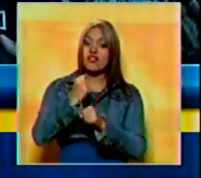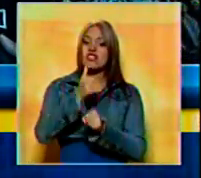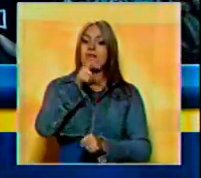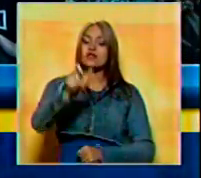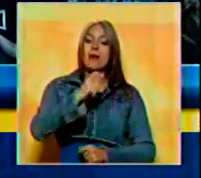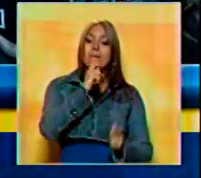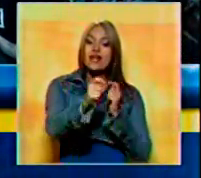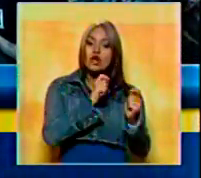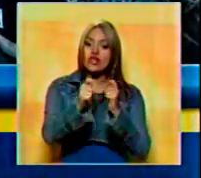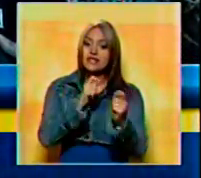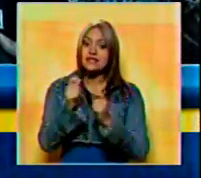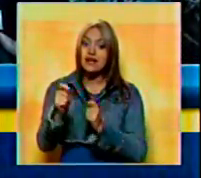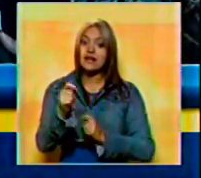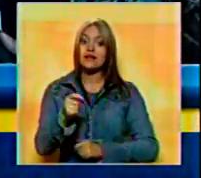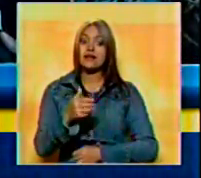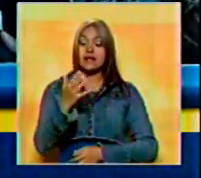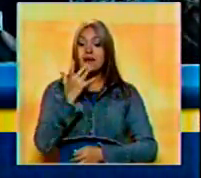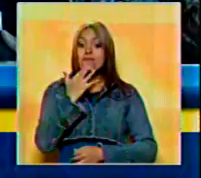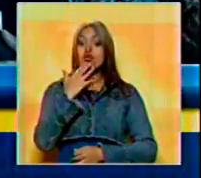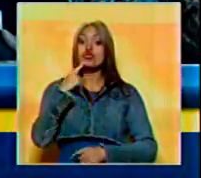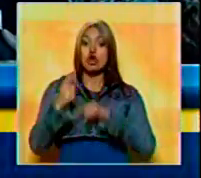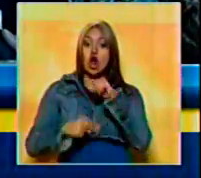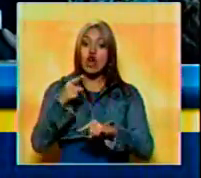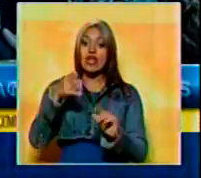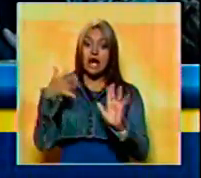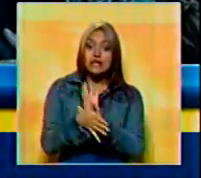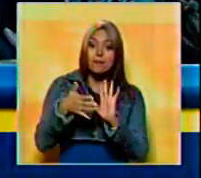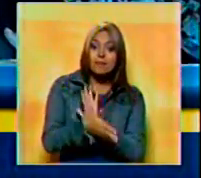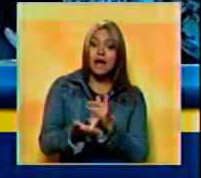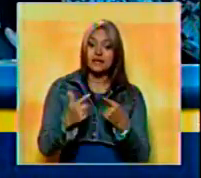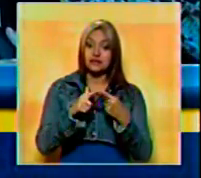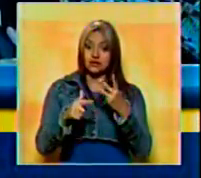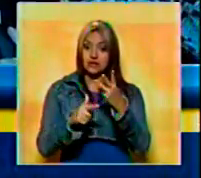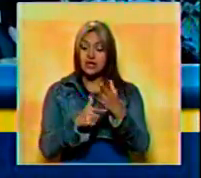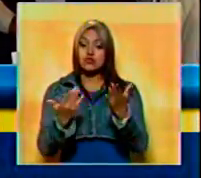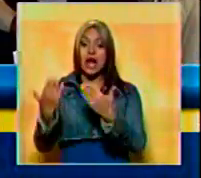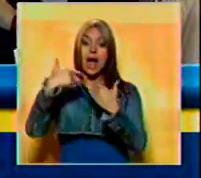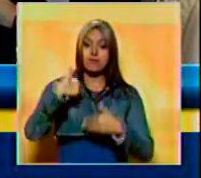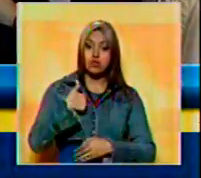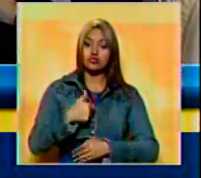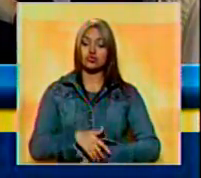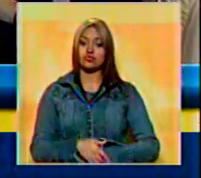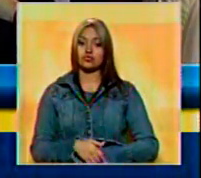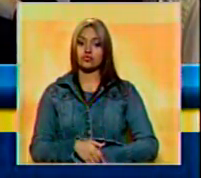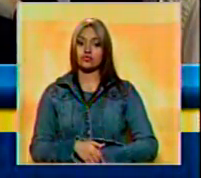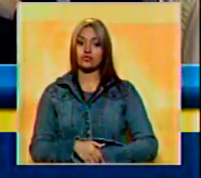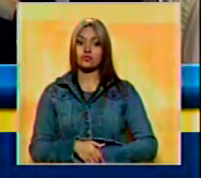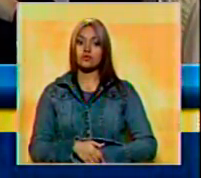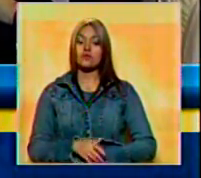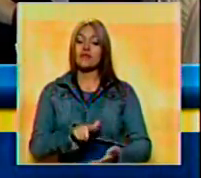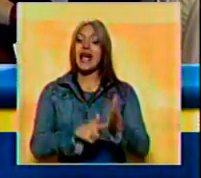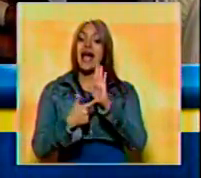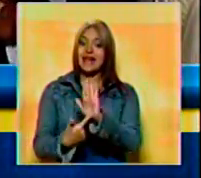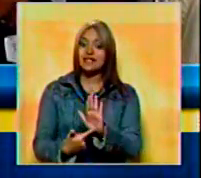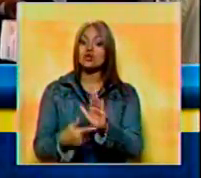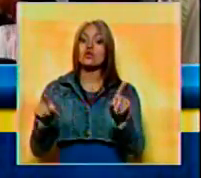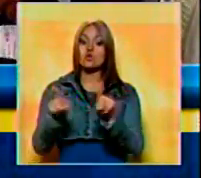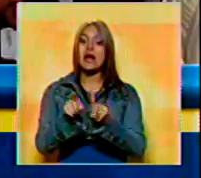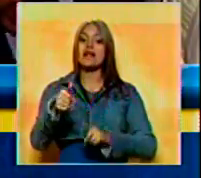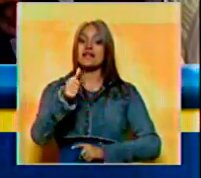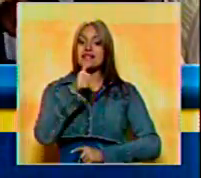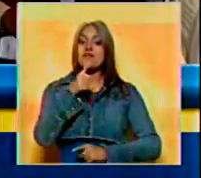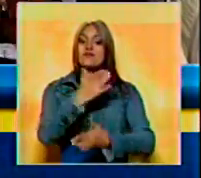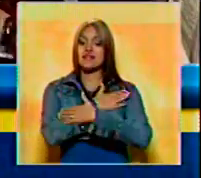periodistas, por lo menos de lo de suceso, día a día con nosotros, pues nos apoyan. Durante este acto también fueron